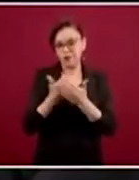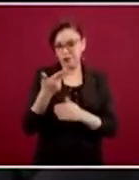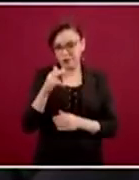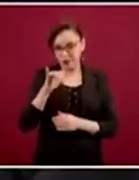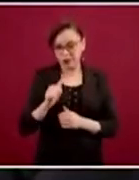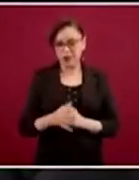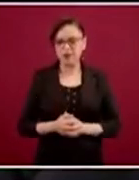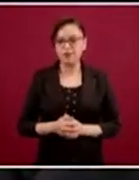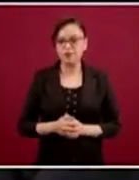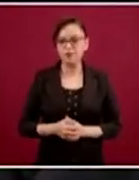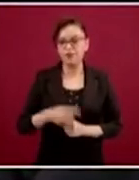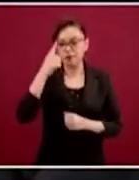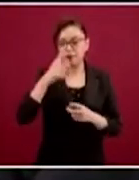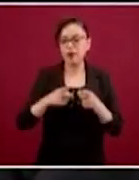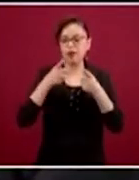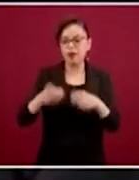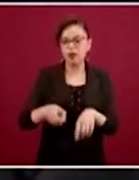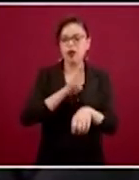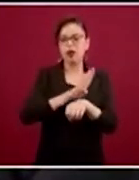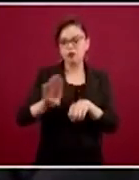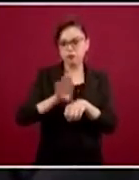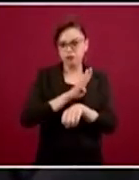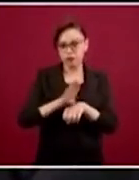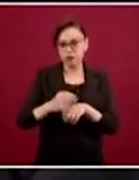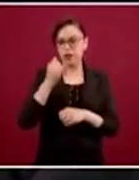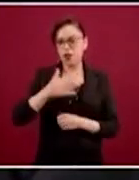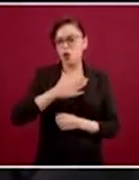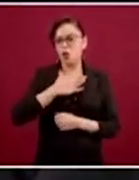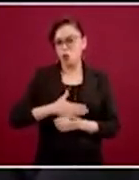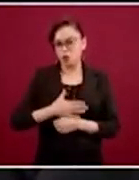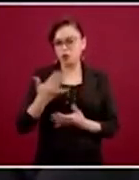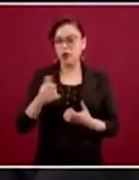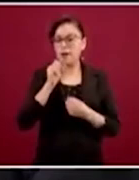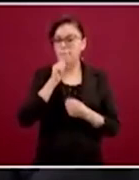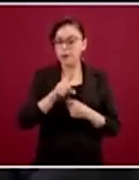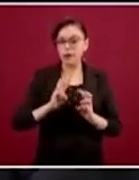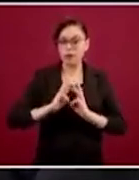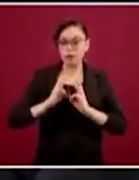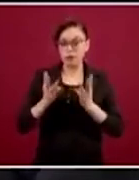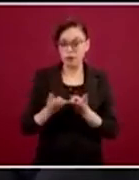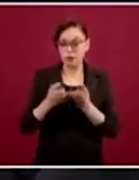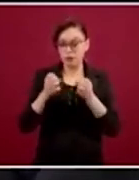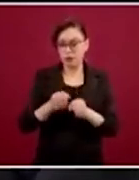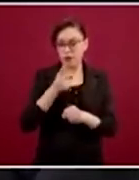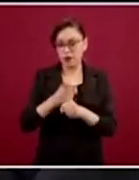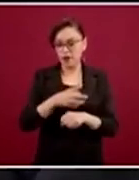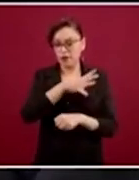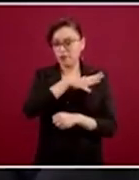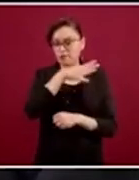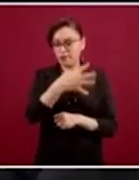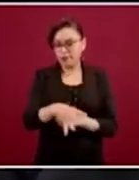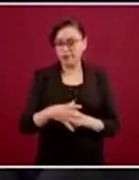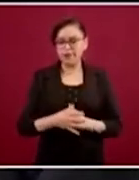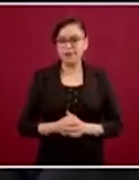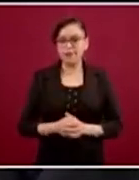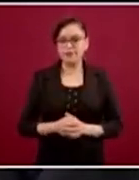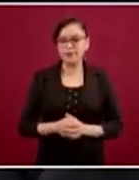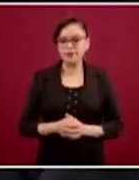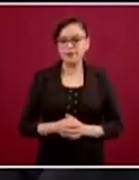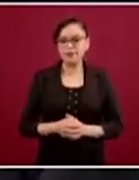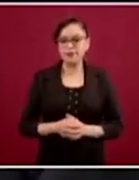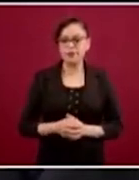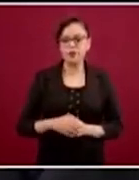nombres de ciencia autonomía justicia pero además el consejo se olvida en general y le guían otros